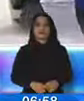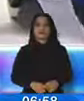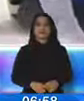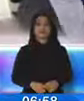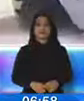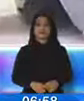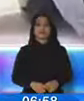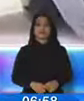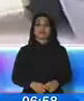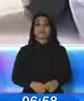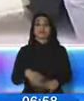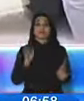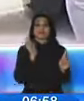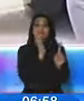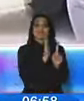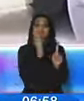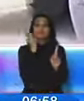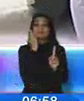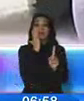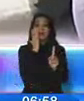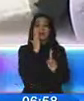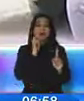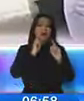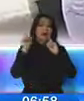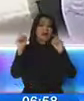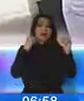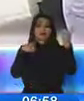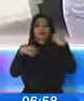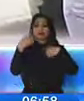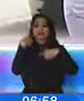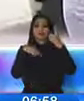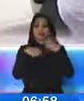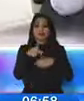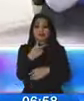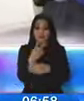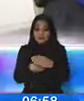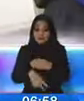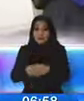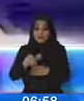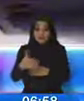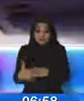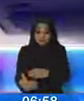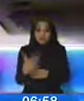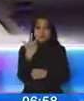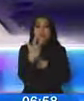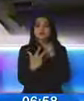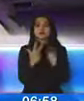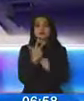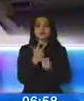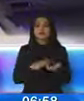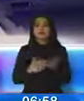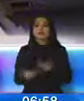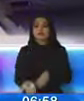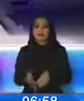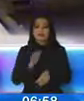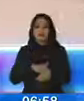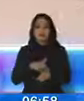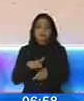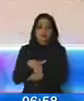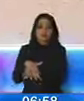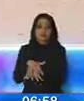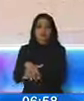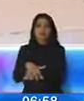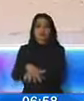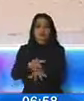Este es el llanto desconsolado de una madre al enterarse que su hija de tan solo 3 años de edad perdió la vida tras caer en un canal de